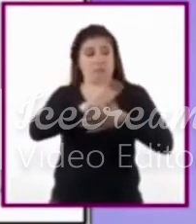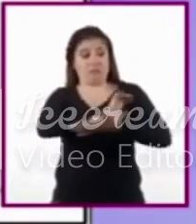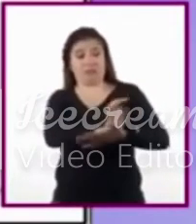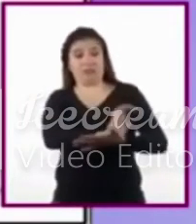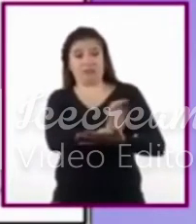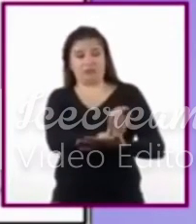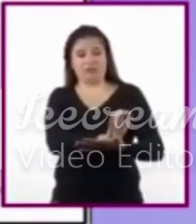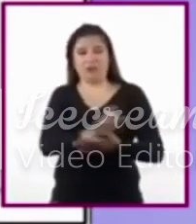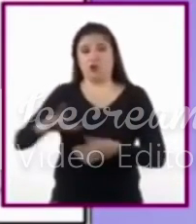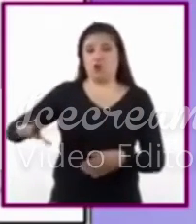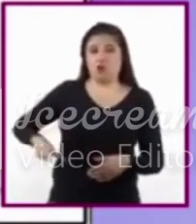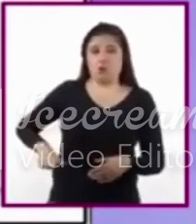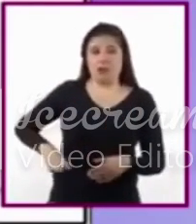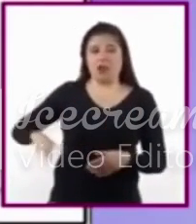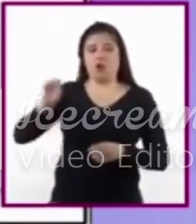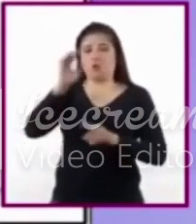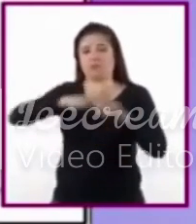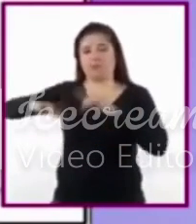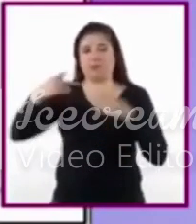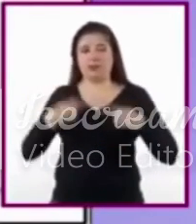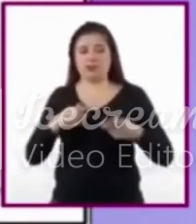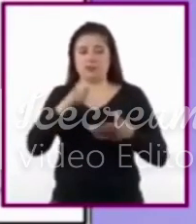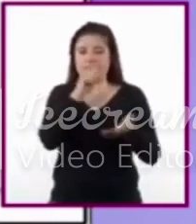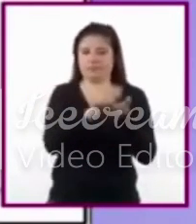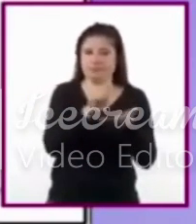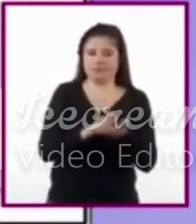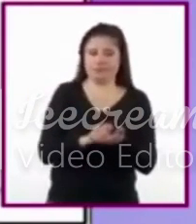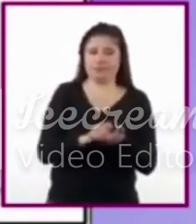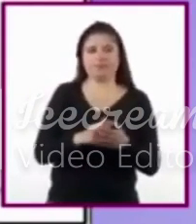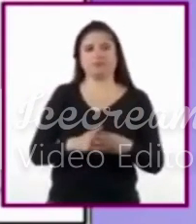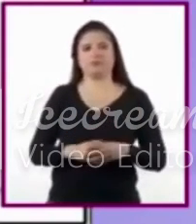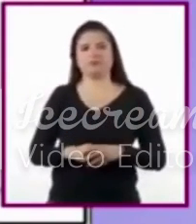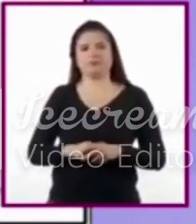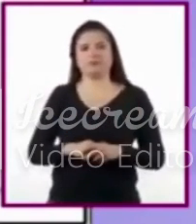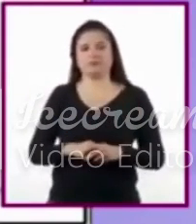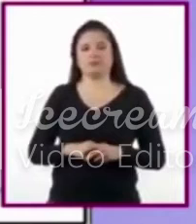o privado, en forma oral o escrita.